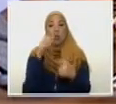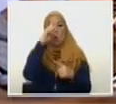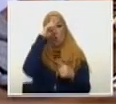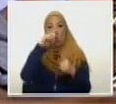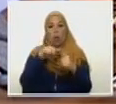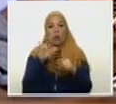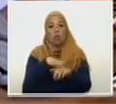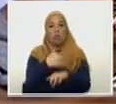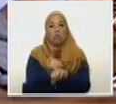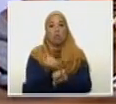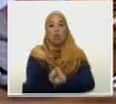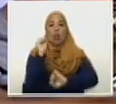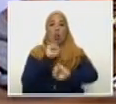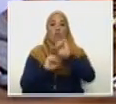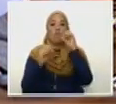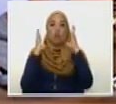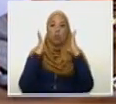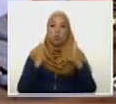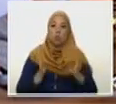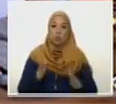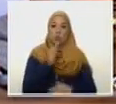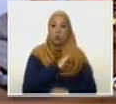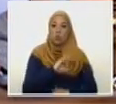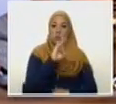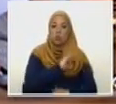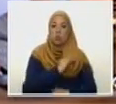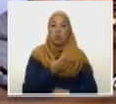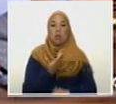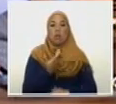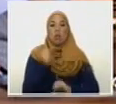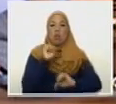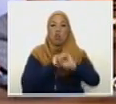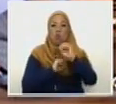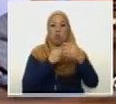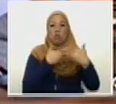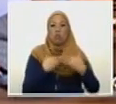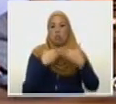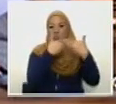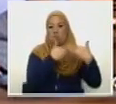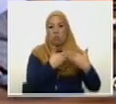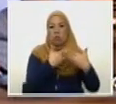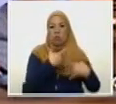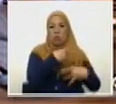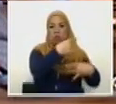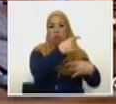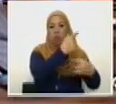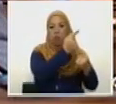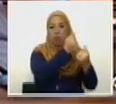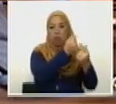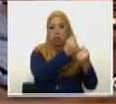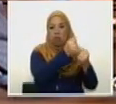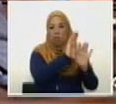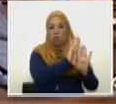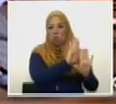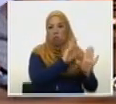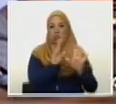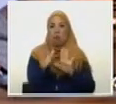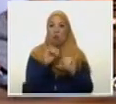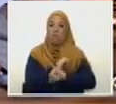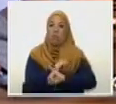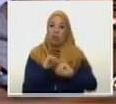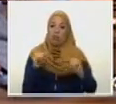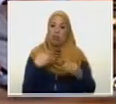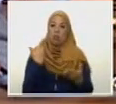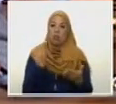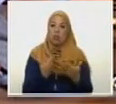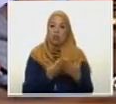del ser humano en lo social y en contraposición a los intereses del capital. Al finalizar su intervención, hizo entrega